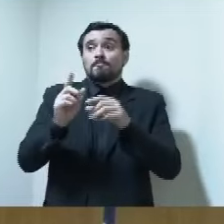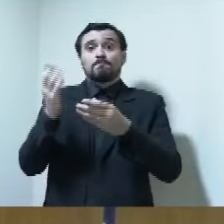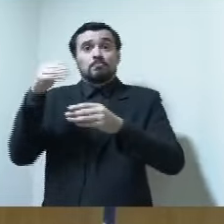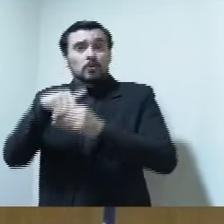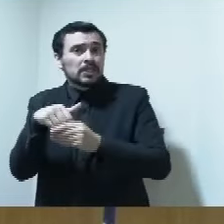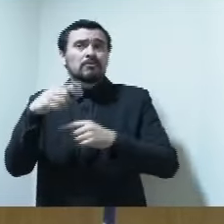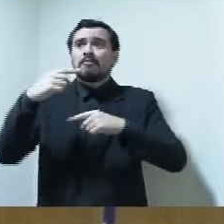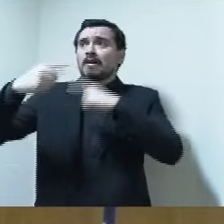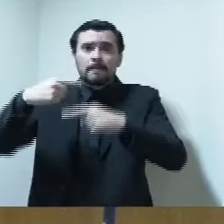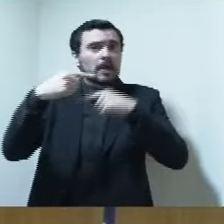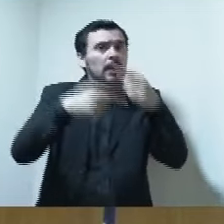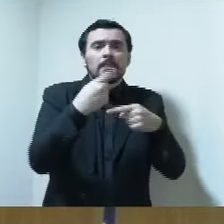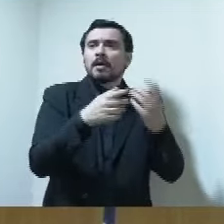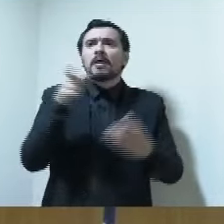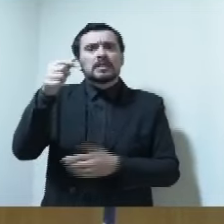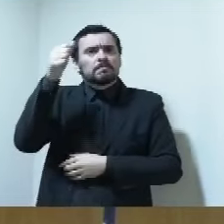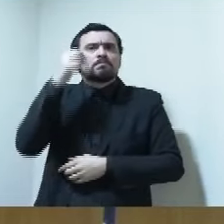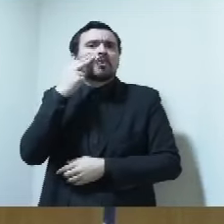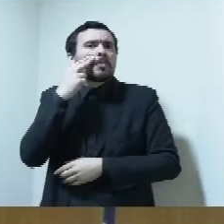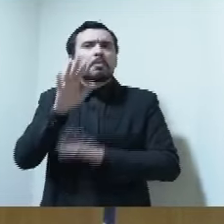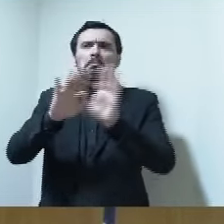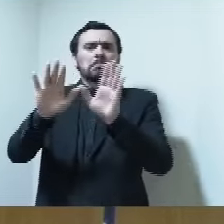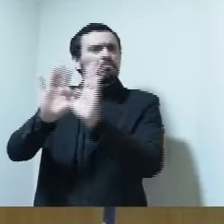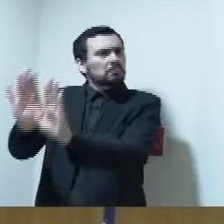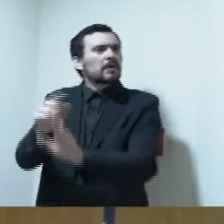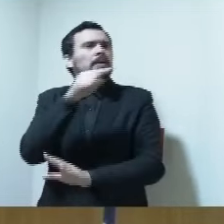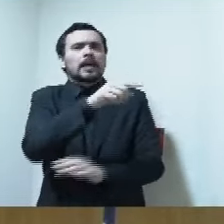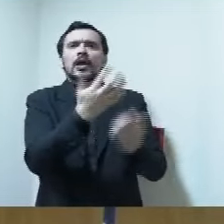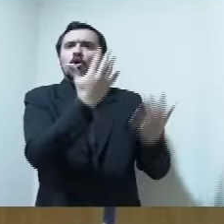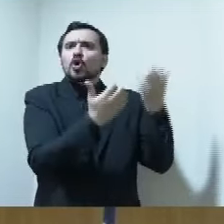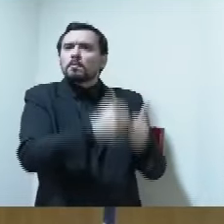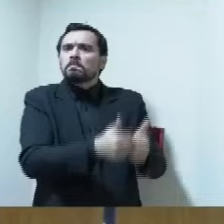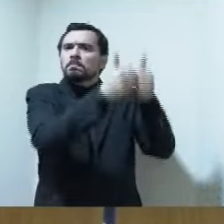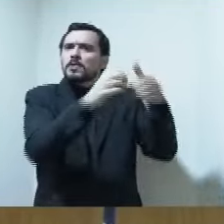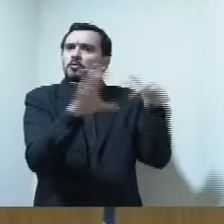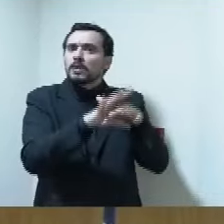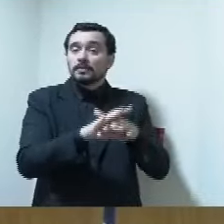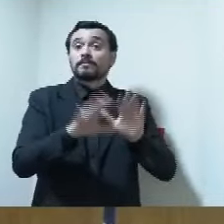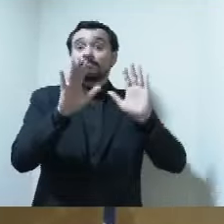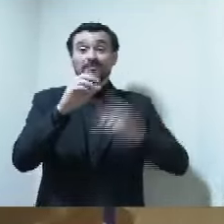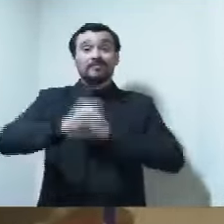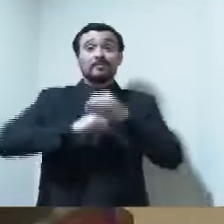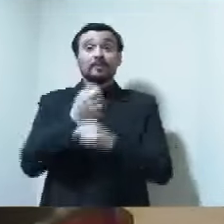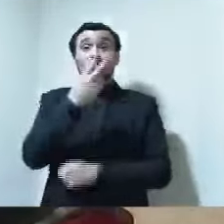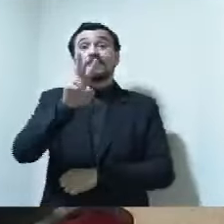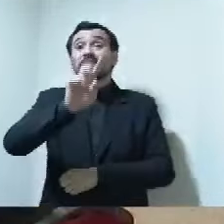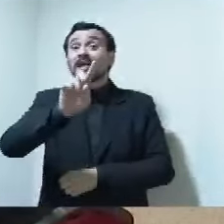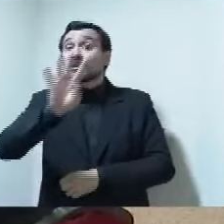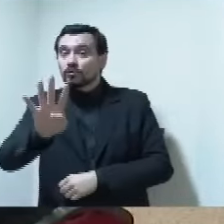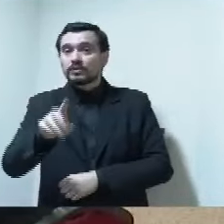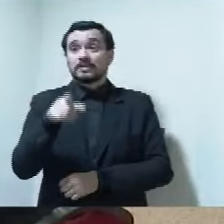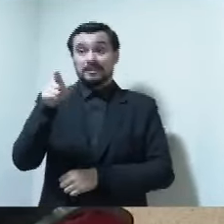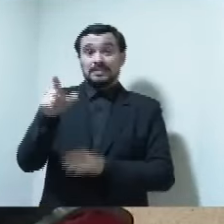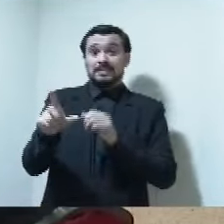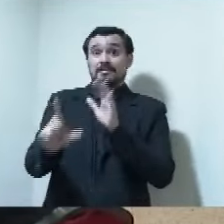en el gobierno no fue obstáculo para que siga profundizándose este proceso. A partir del año 2014, con el dictado